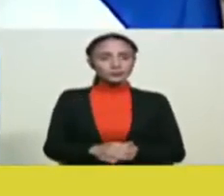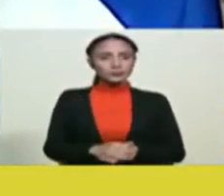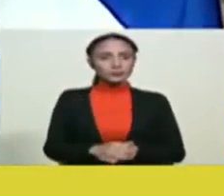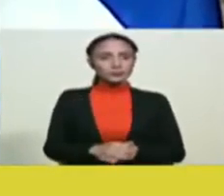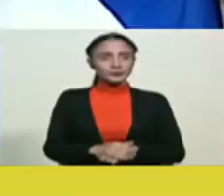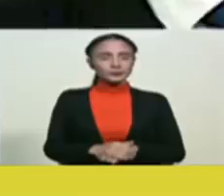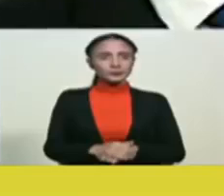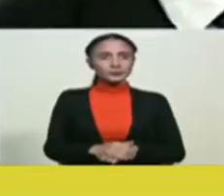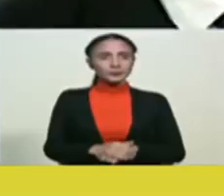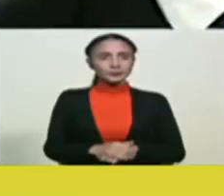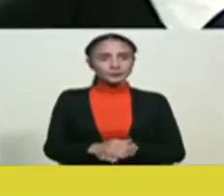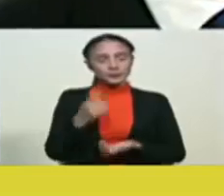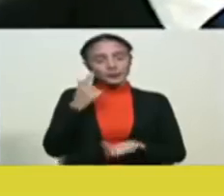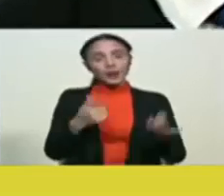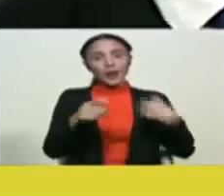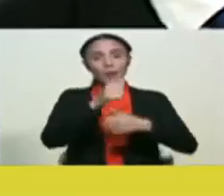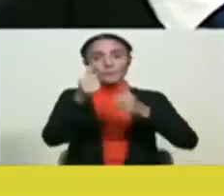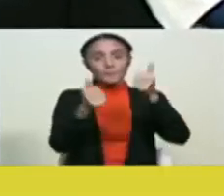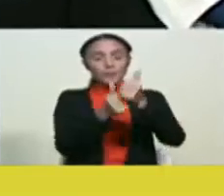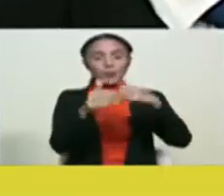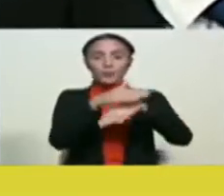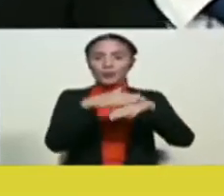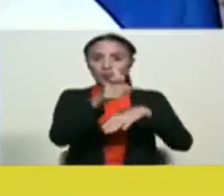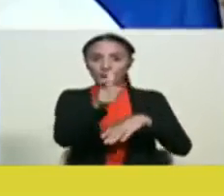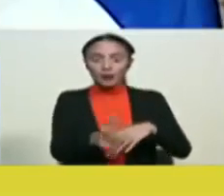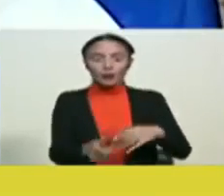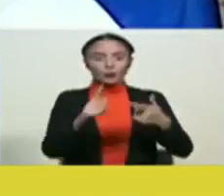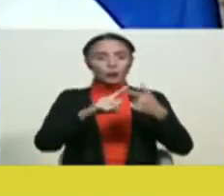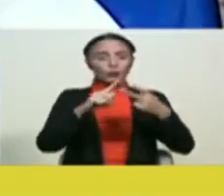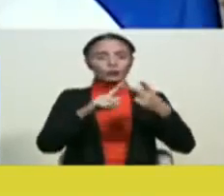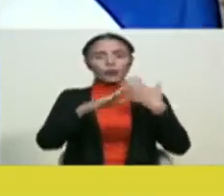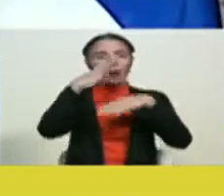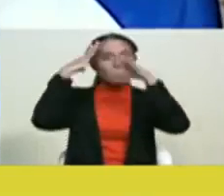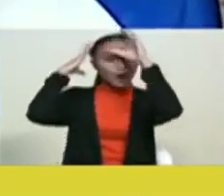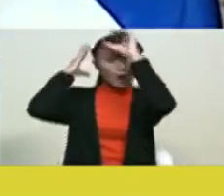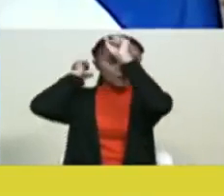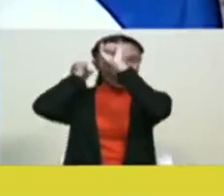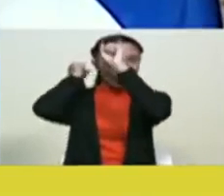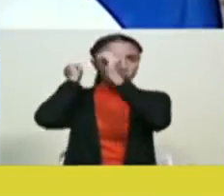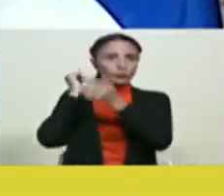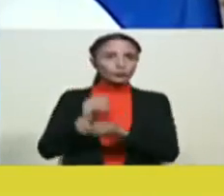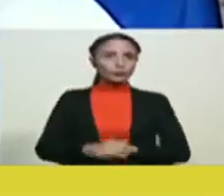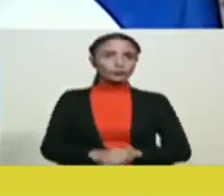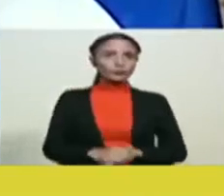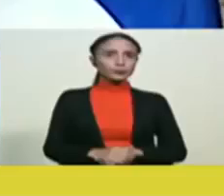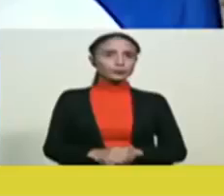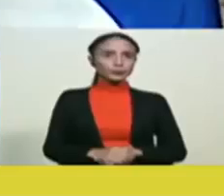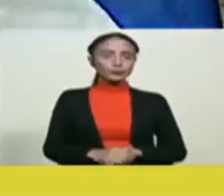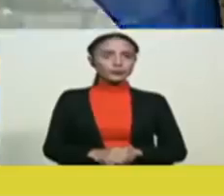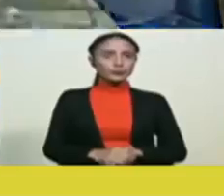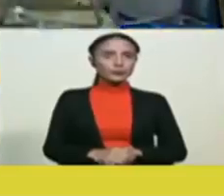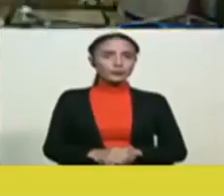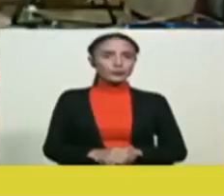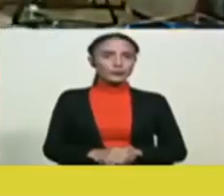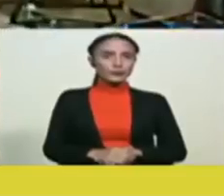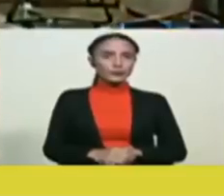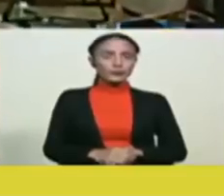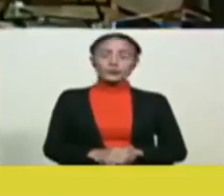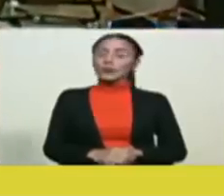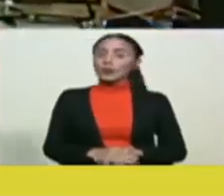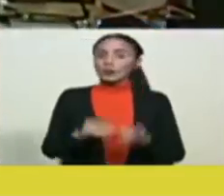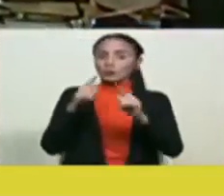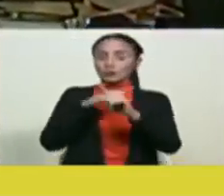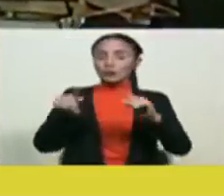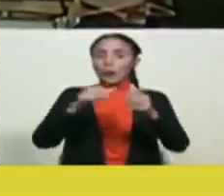canel vice ministros ministros embajador rogelio polanco el pañuelo